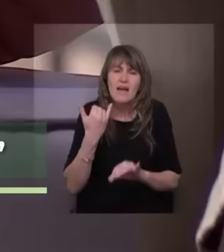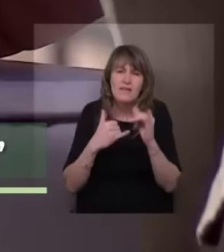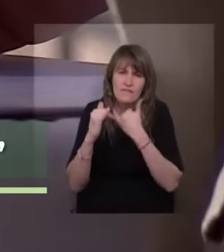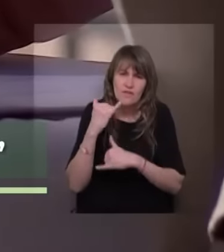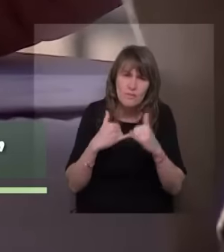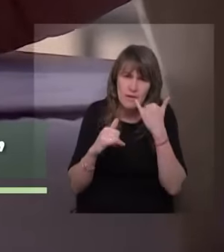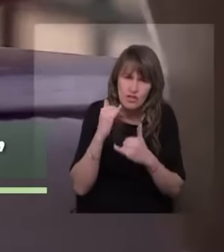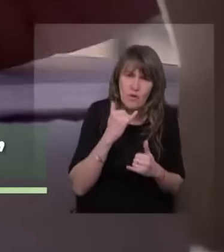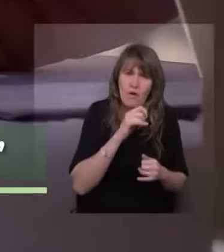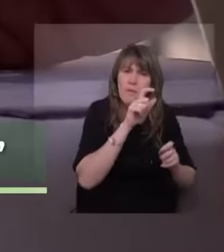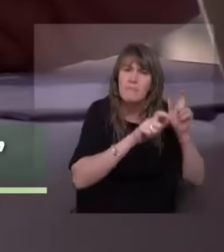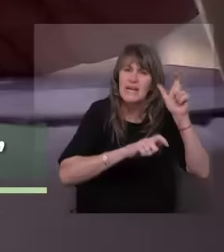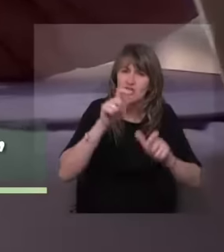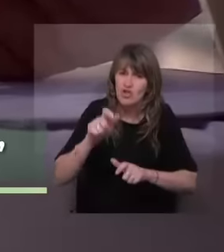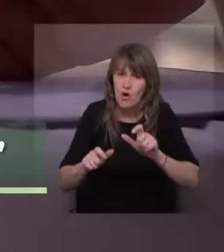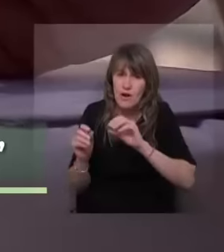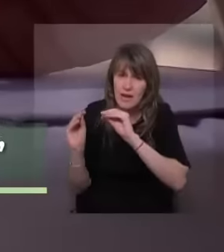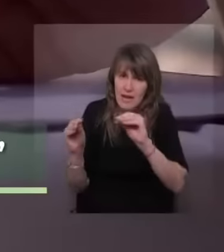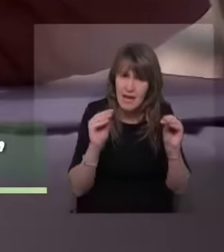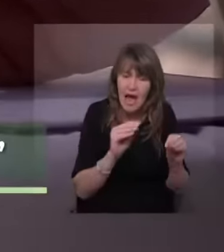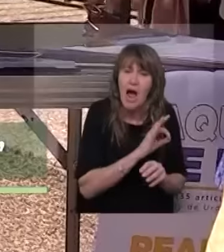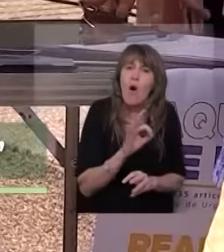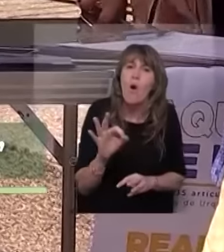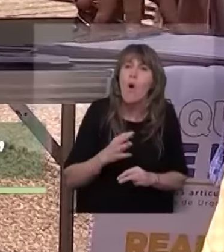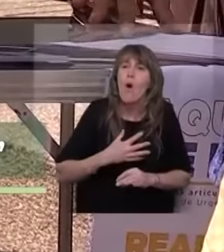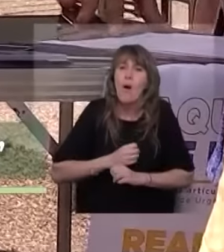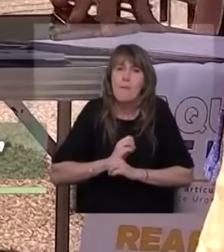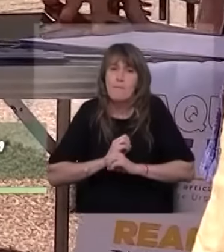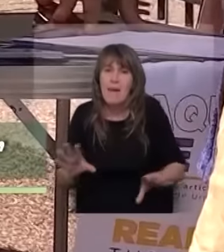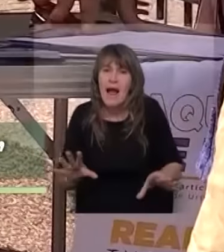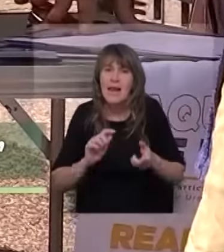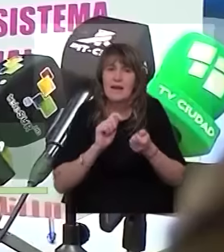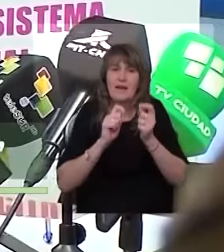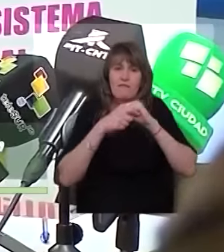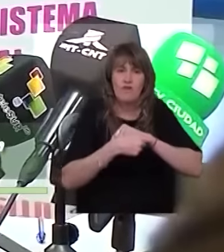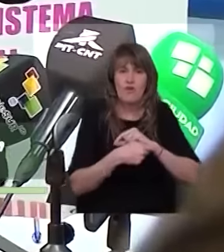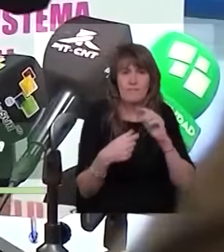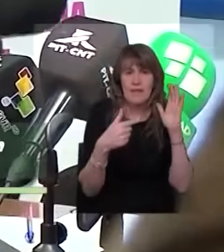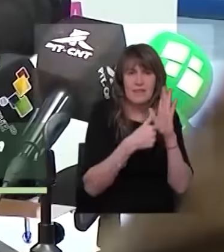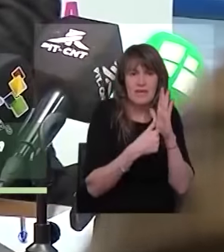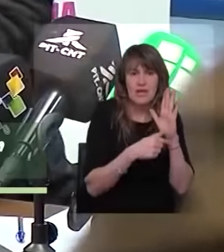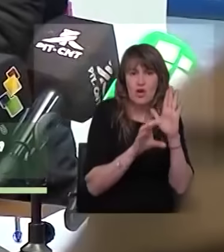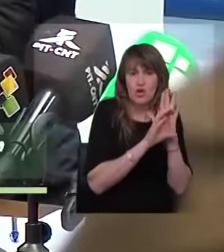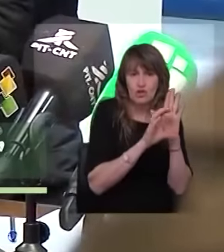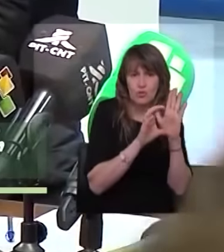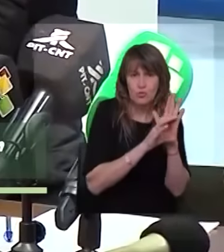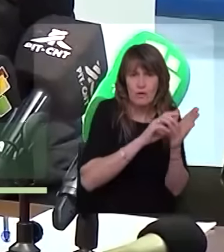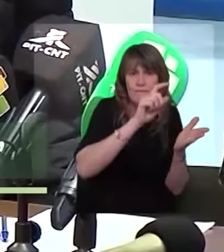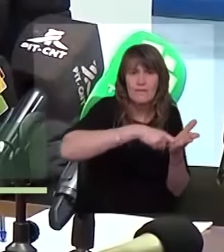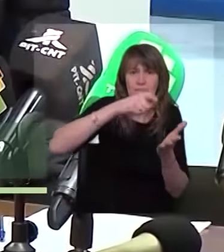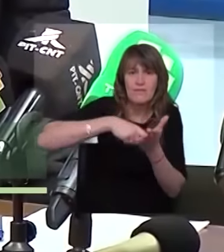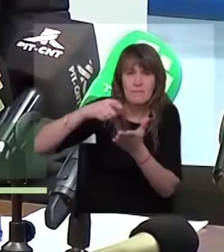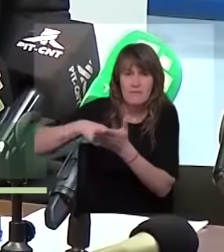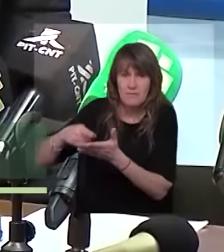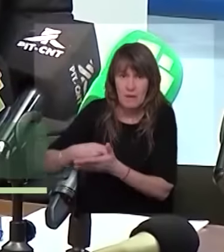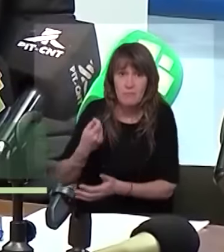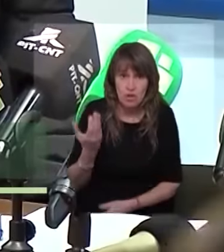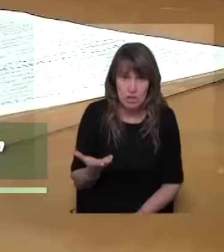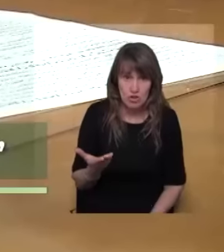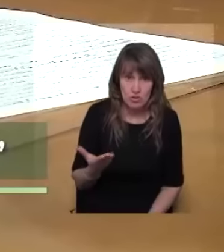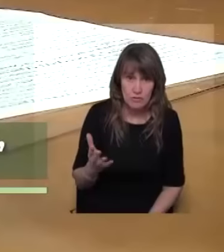ciudadanía o que realmente hay un malestar por la reforma que hizo este gobierno por eso se alcanzaron las firmas para habilitar el